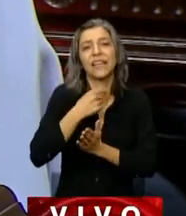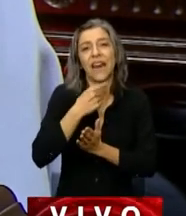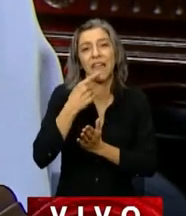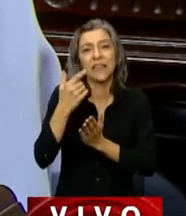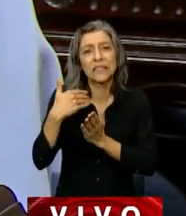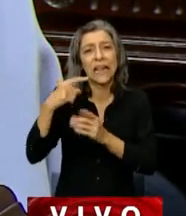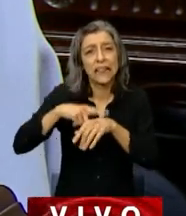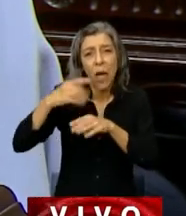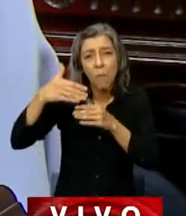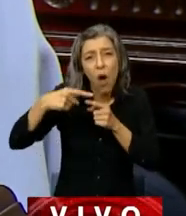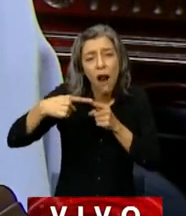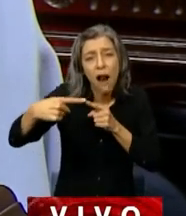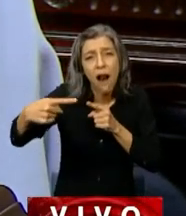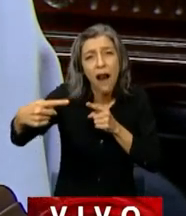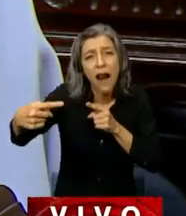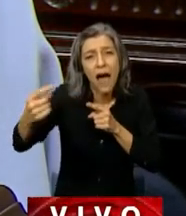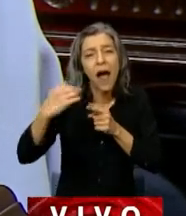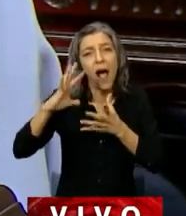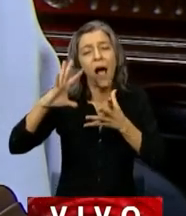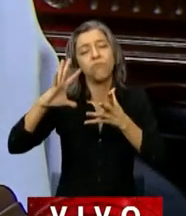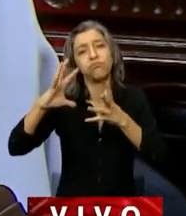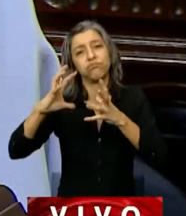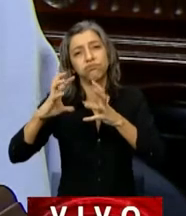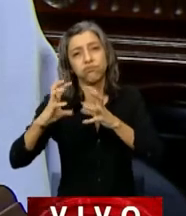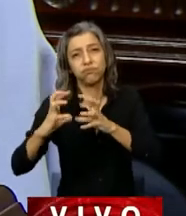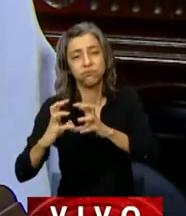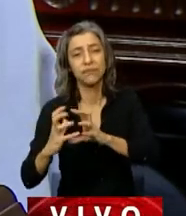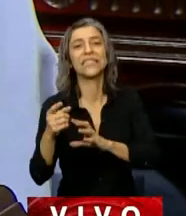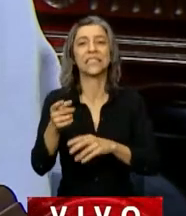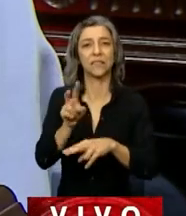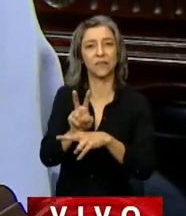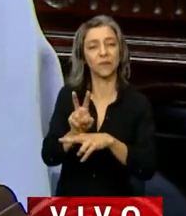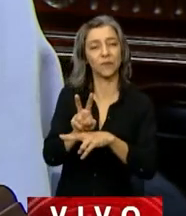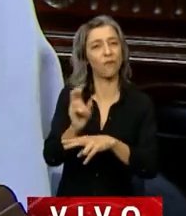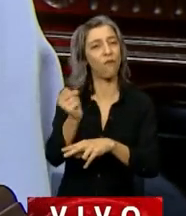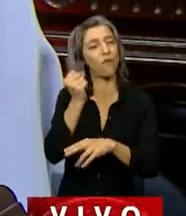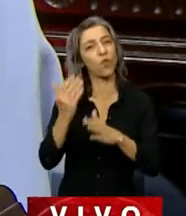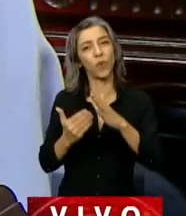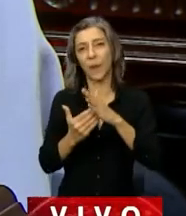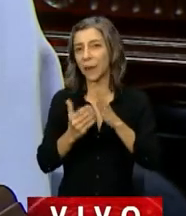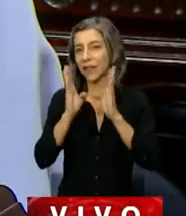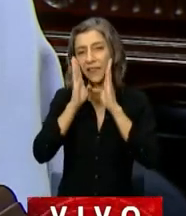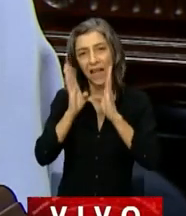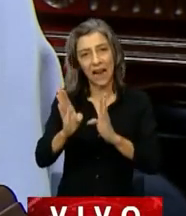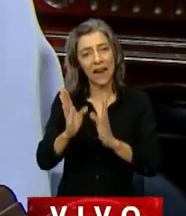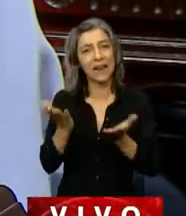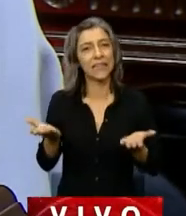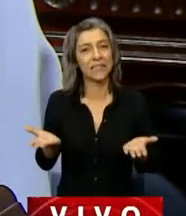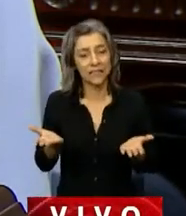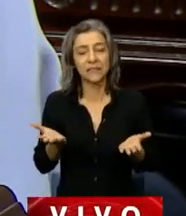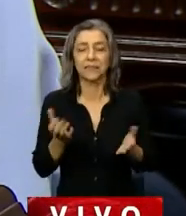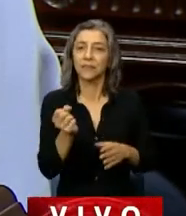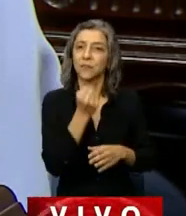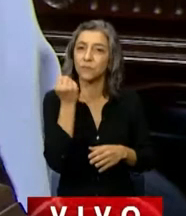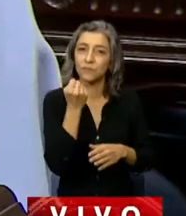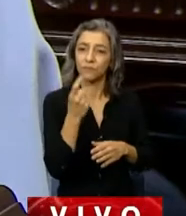cuidados paliativos entonces requieren una mayor importancia y es fundamental contemplarlos en la